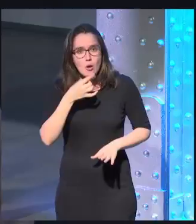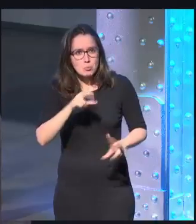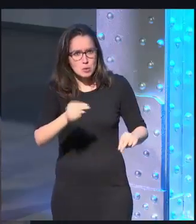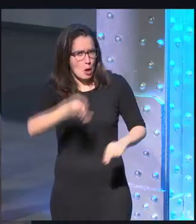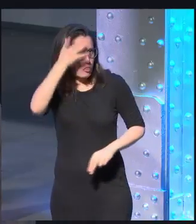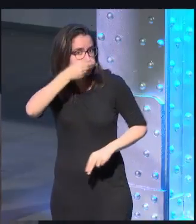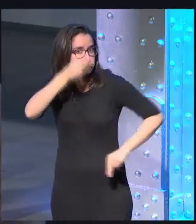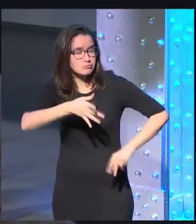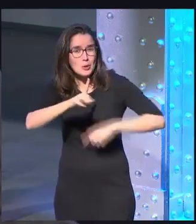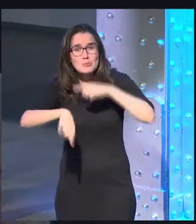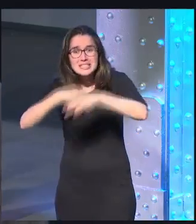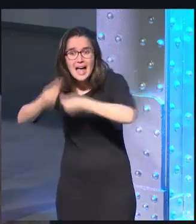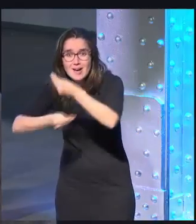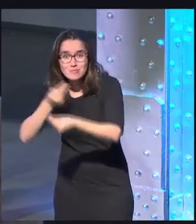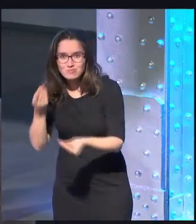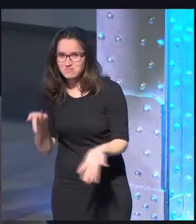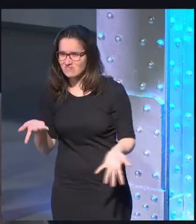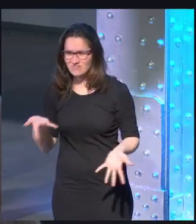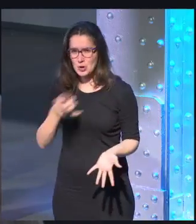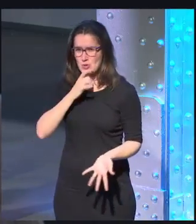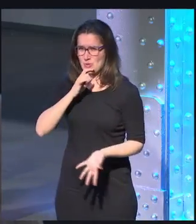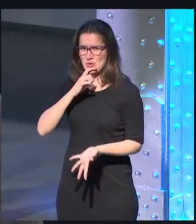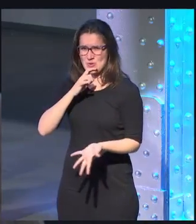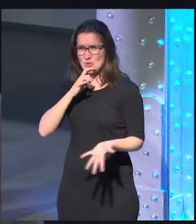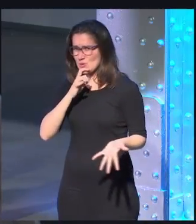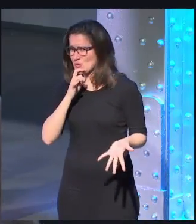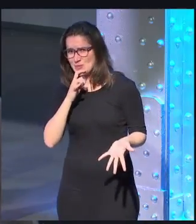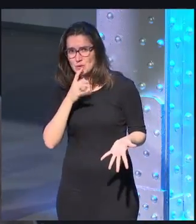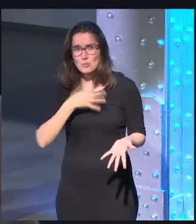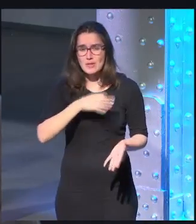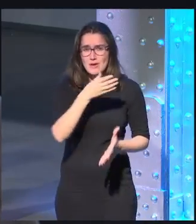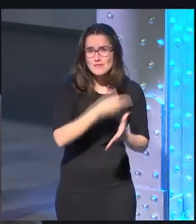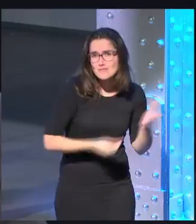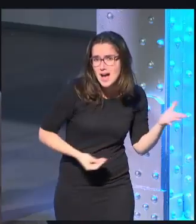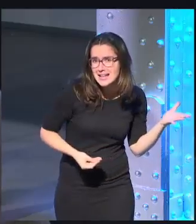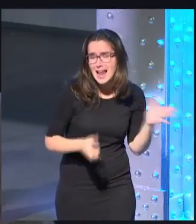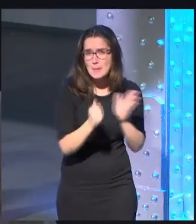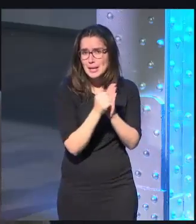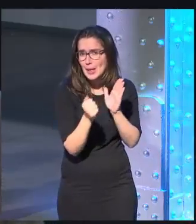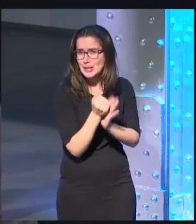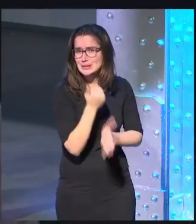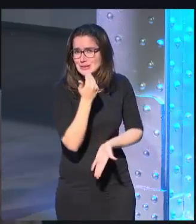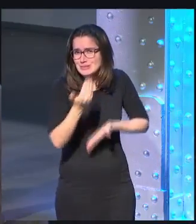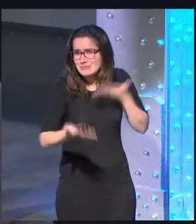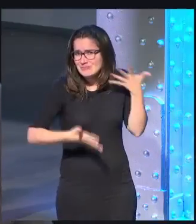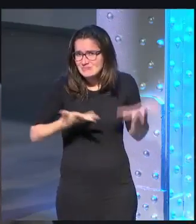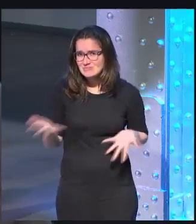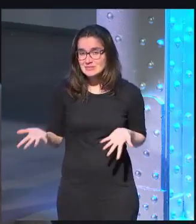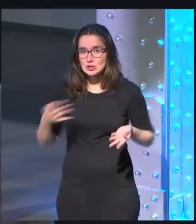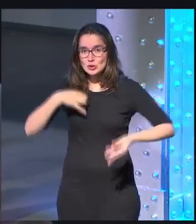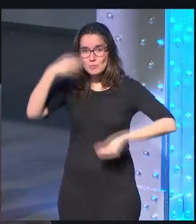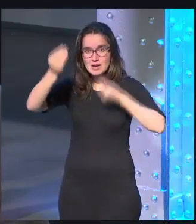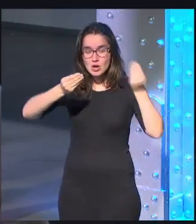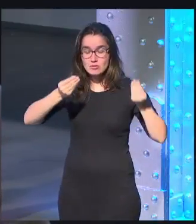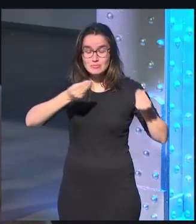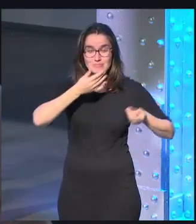luego ves la implementación y dices, ¿qué es esto? No hay por dónde cogerlo. Igual falla la usabilidad de la aplicación o Entonces yo creo que